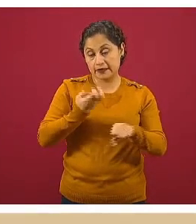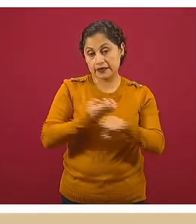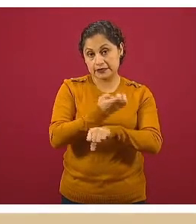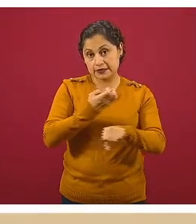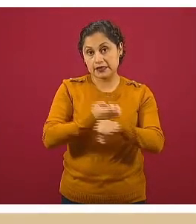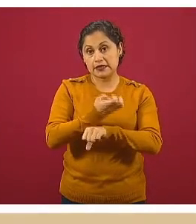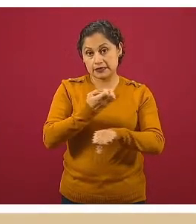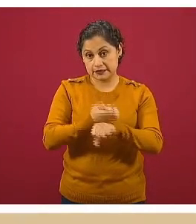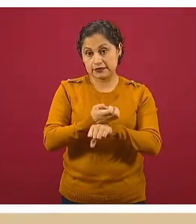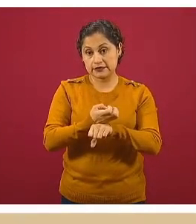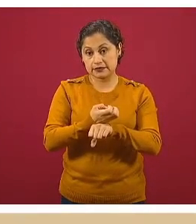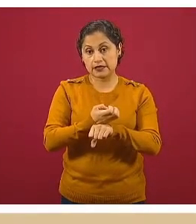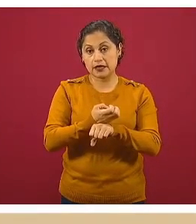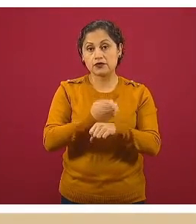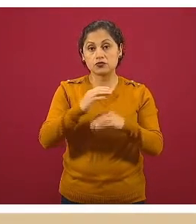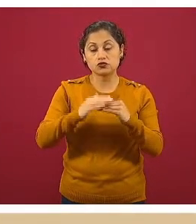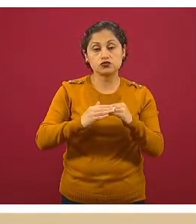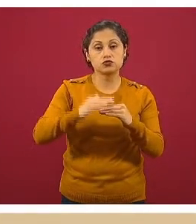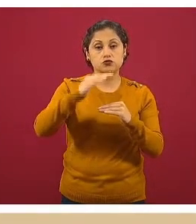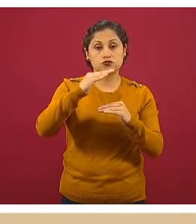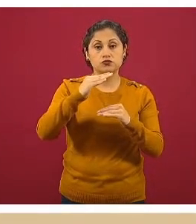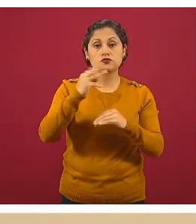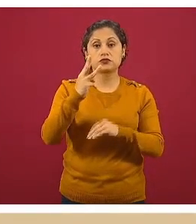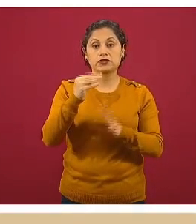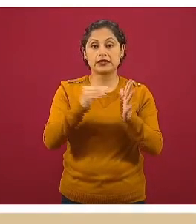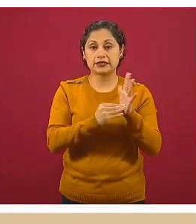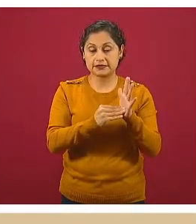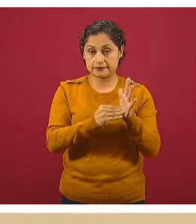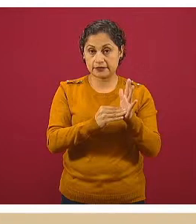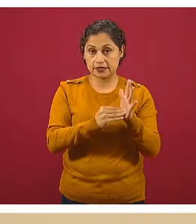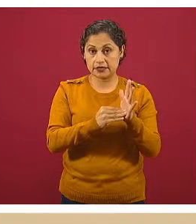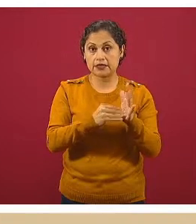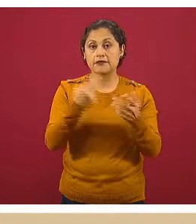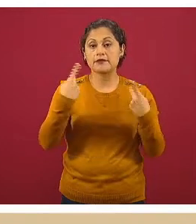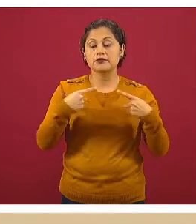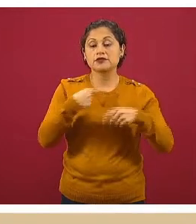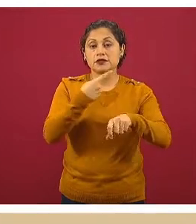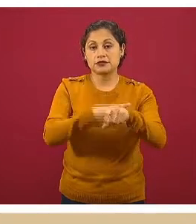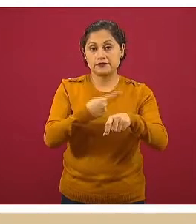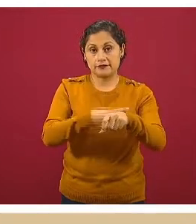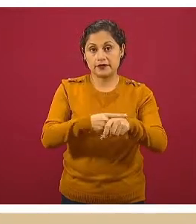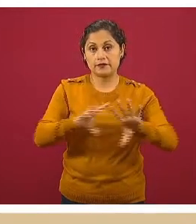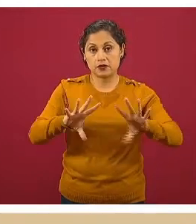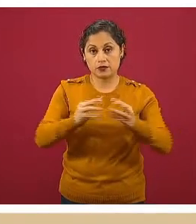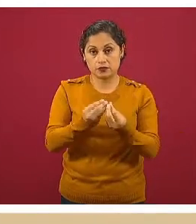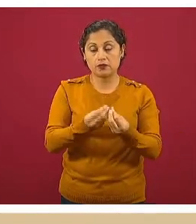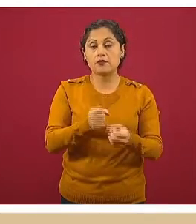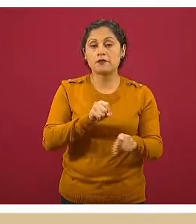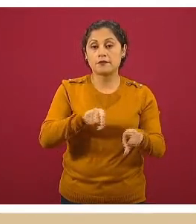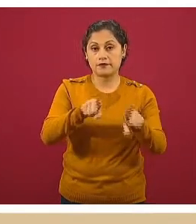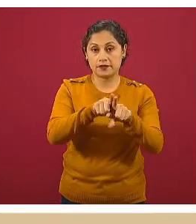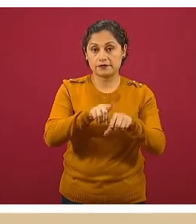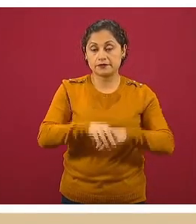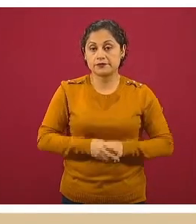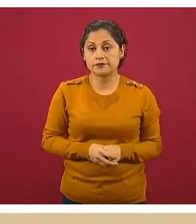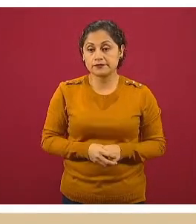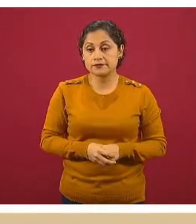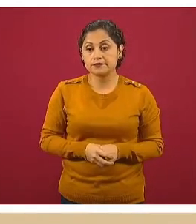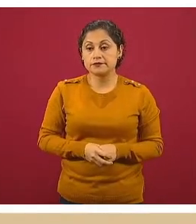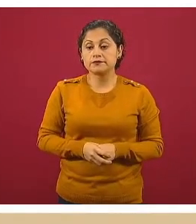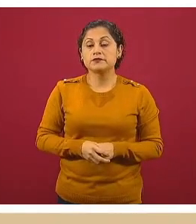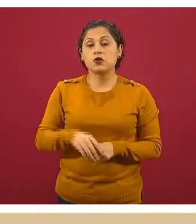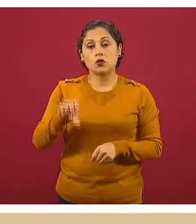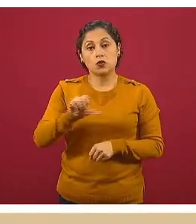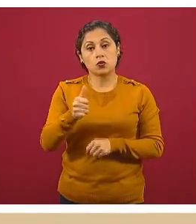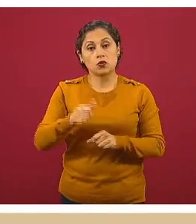solo el rango máximo estimado, que es el de 3.000 casos acumulados. Veamos la siguiente diapositiva. Ahora sí nos